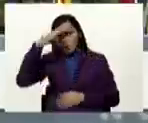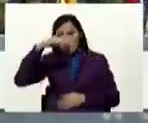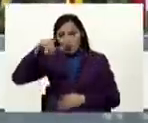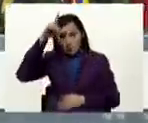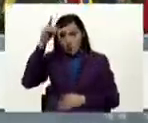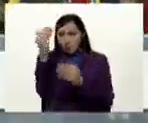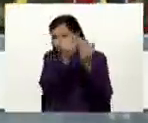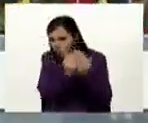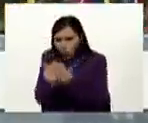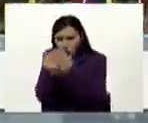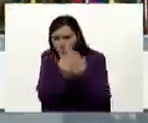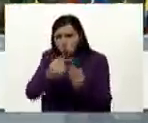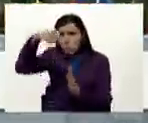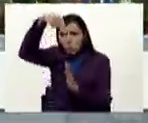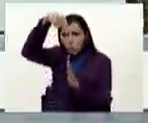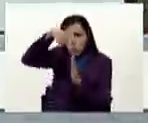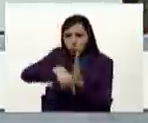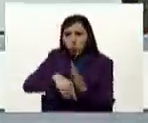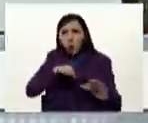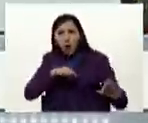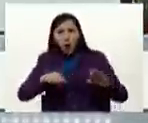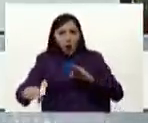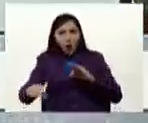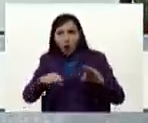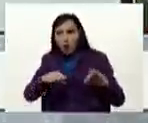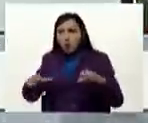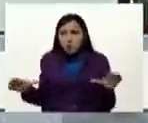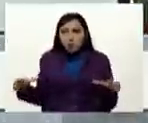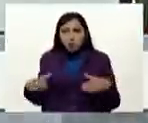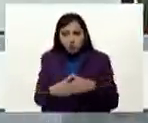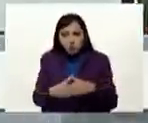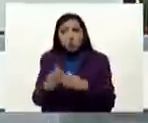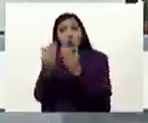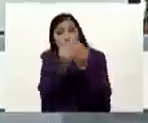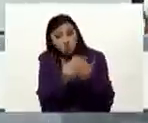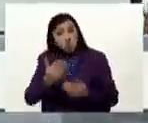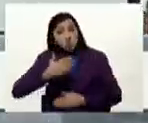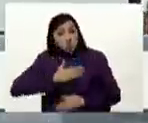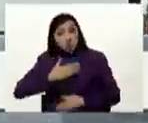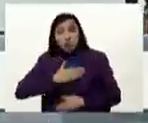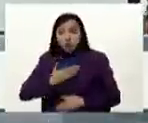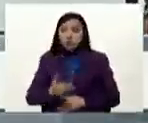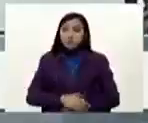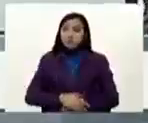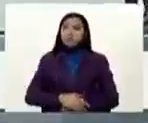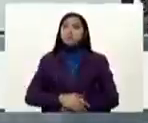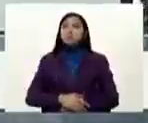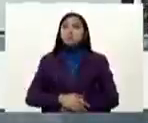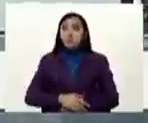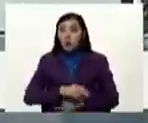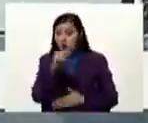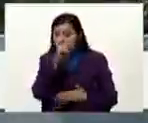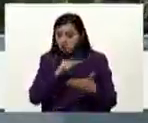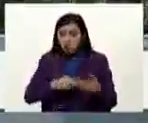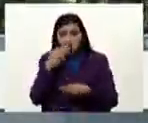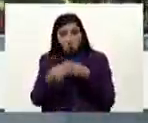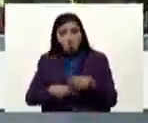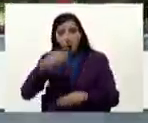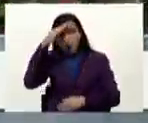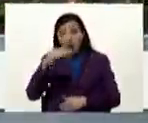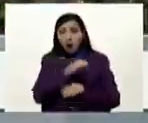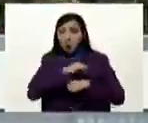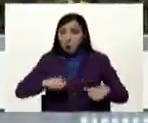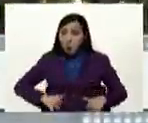estudiado a fondo el concepto estratégico operacional. He estudiado a fondo la doctrina militar bolivariana